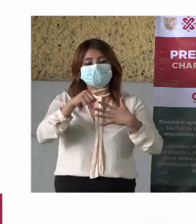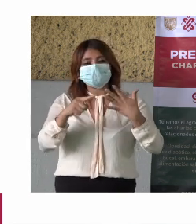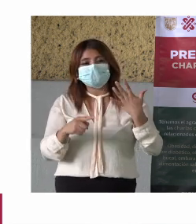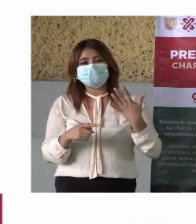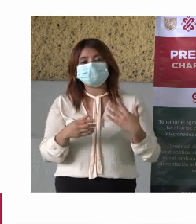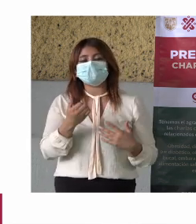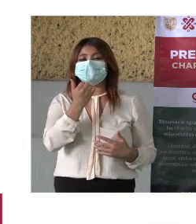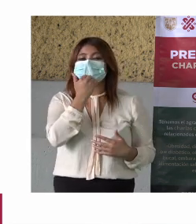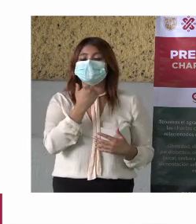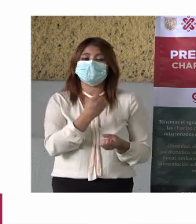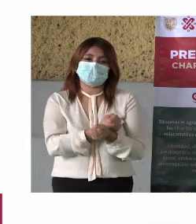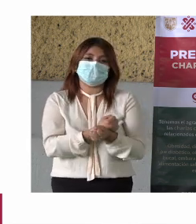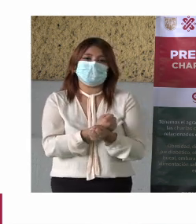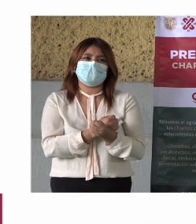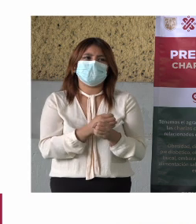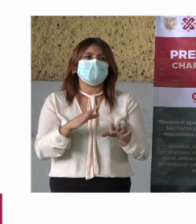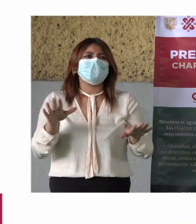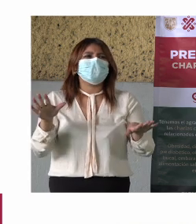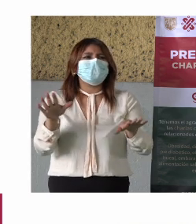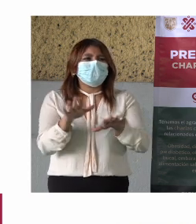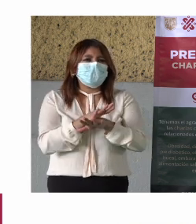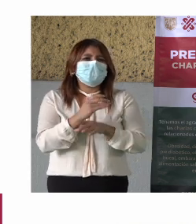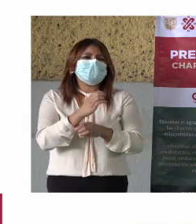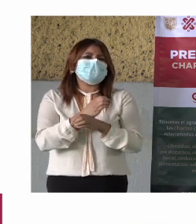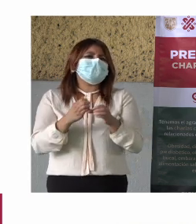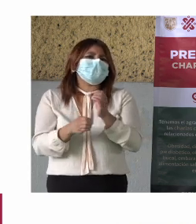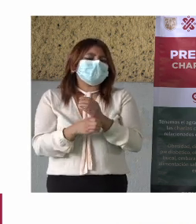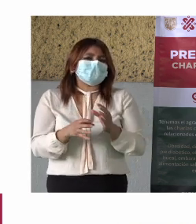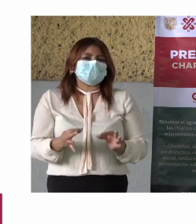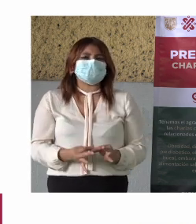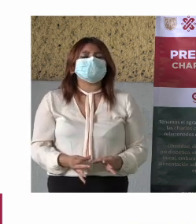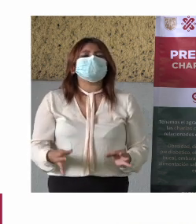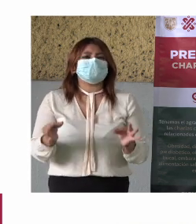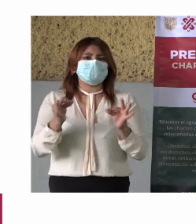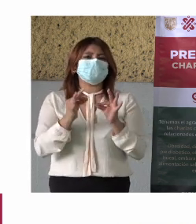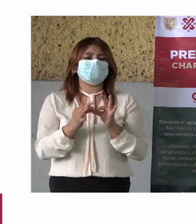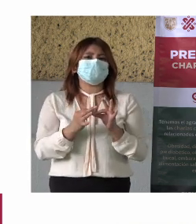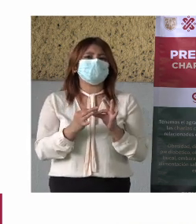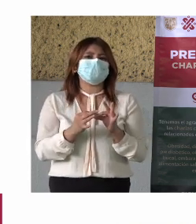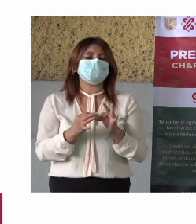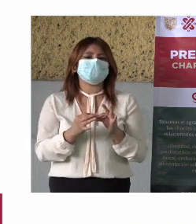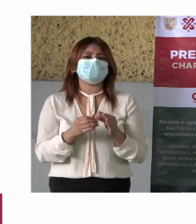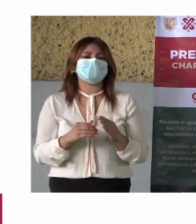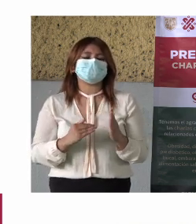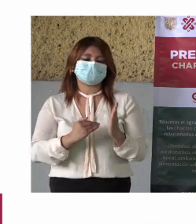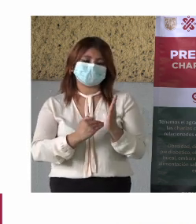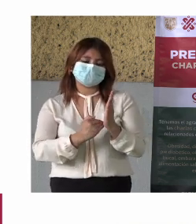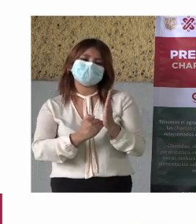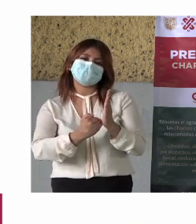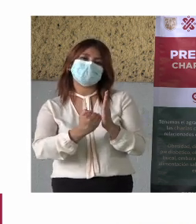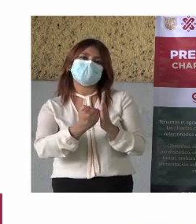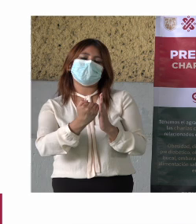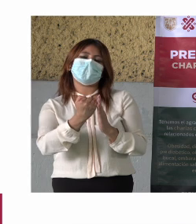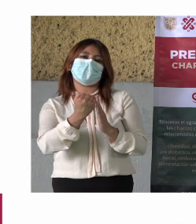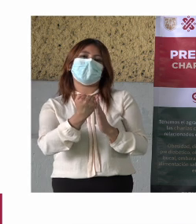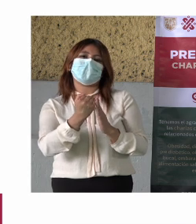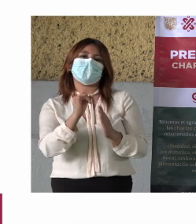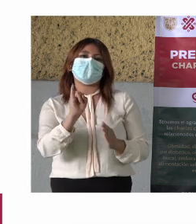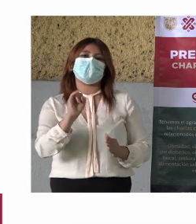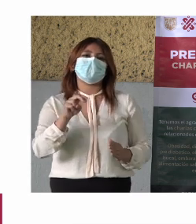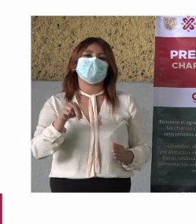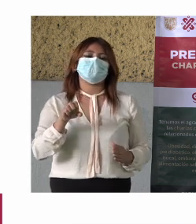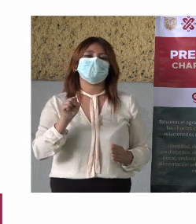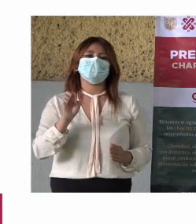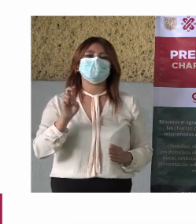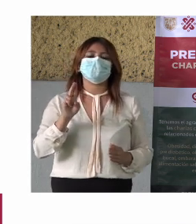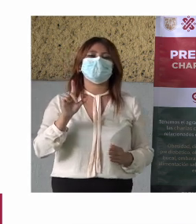Pero decimos que también tienen otros efectos importantes. De manera aguda, aumenta la secreción de insulina dependiendo de